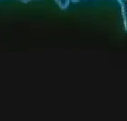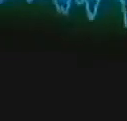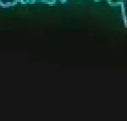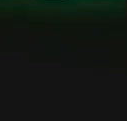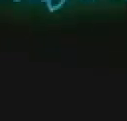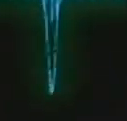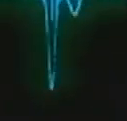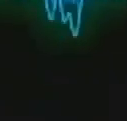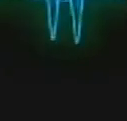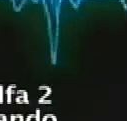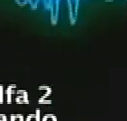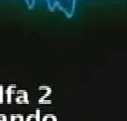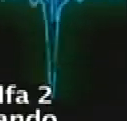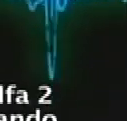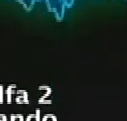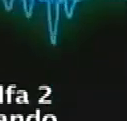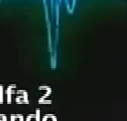apoyo.